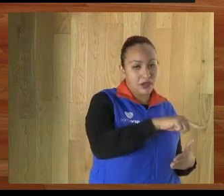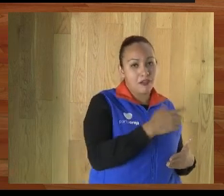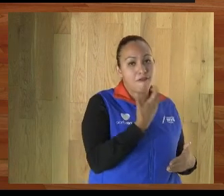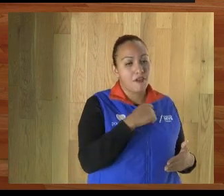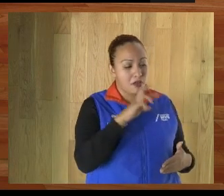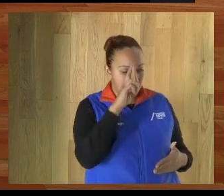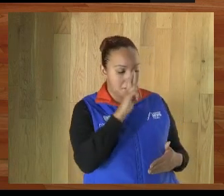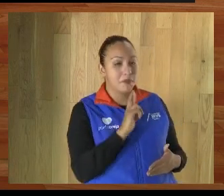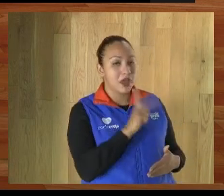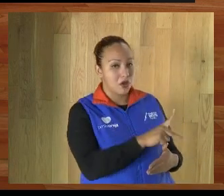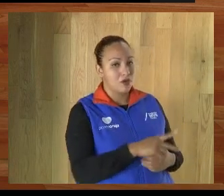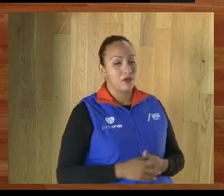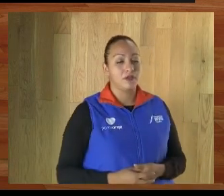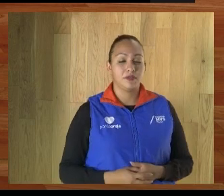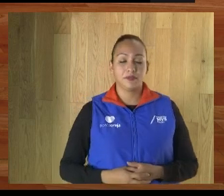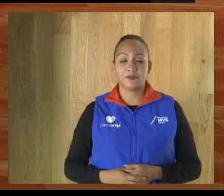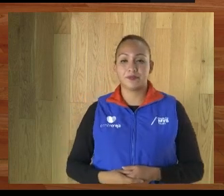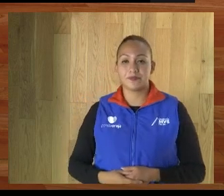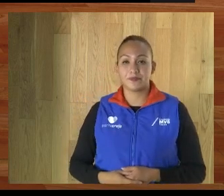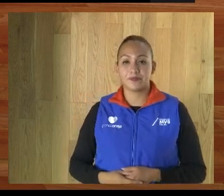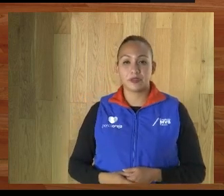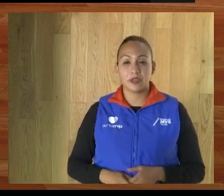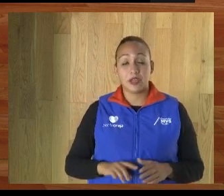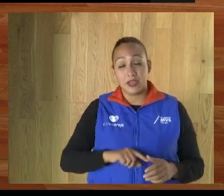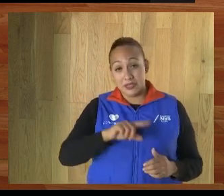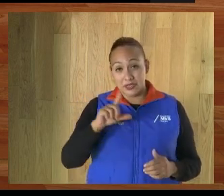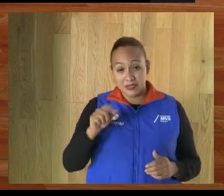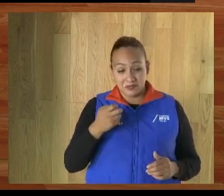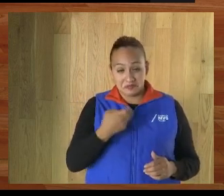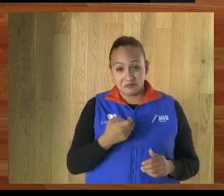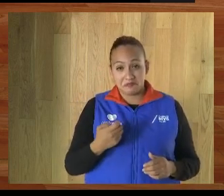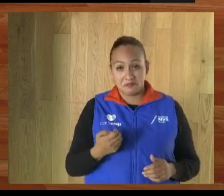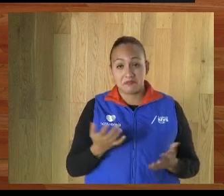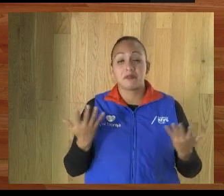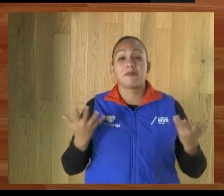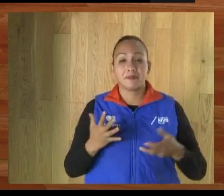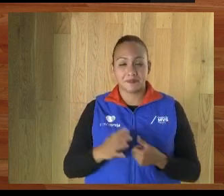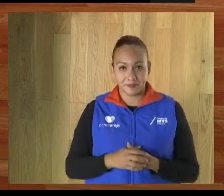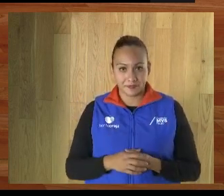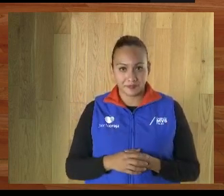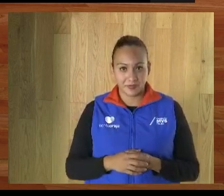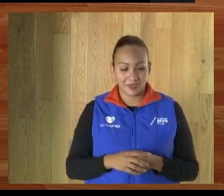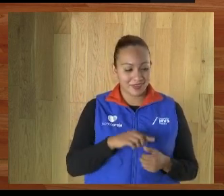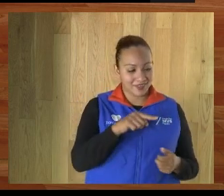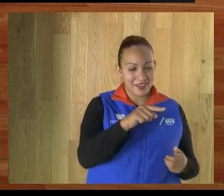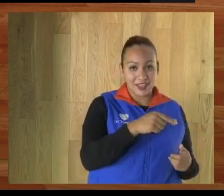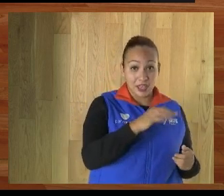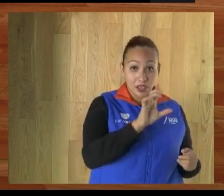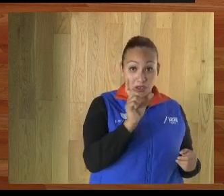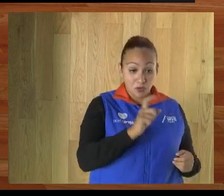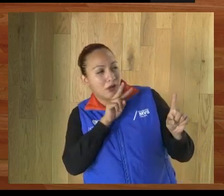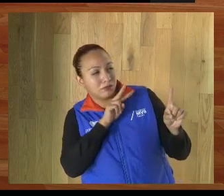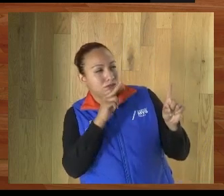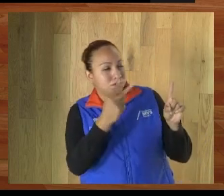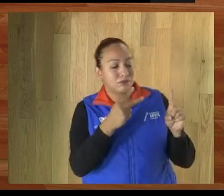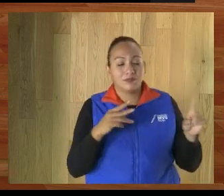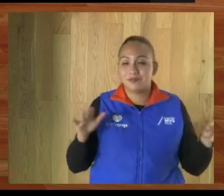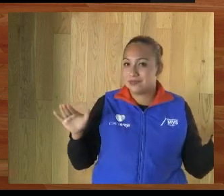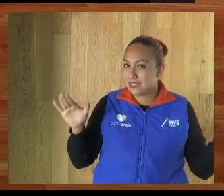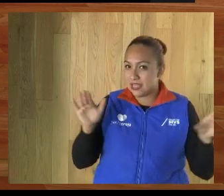distintos departamentos y haya una dirección o un departamento que se encargue de la gestión